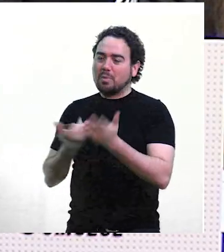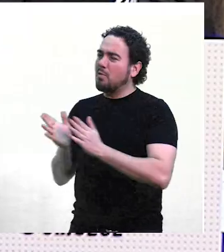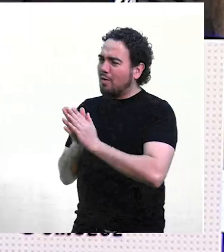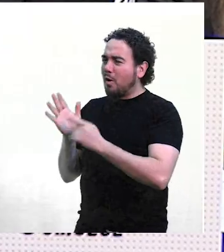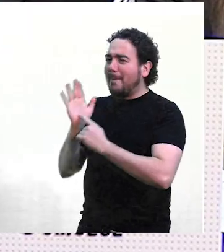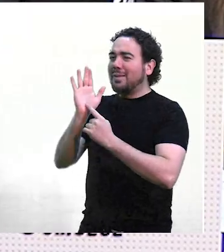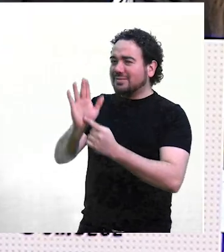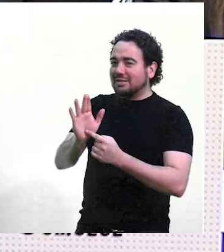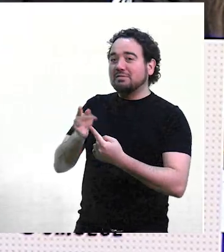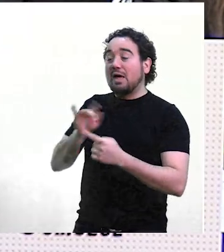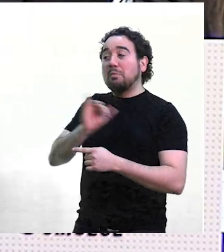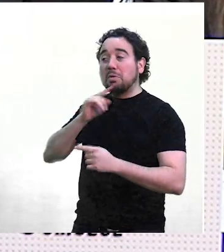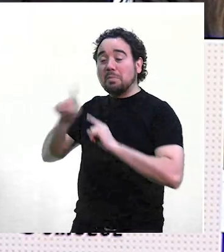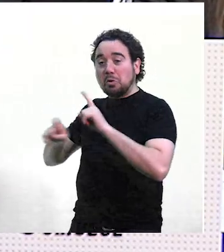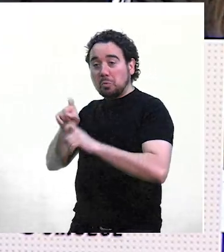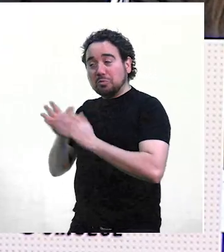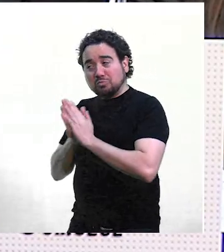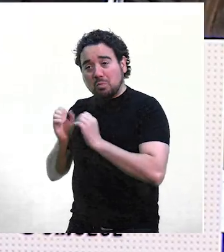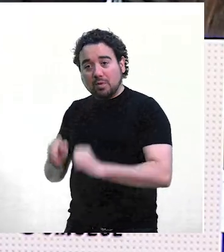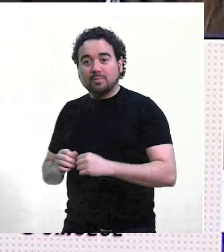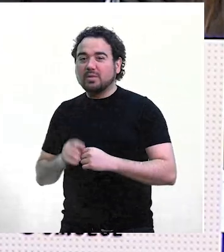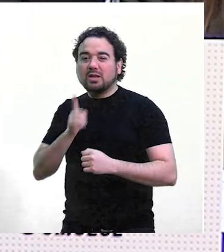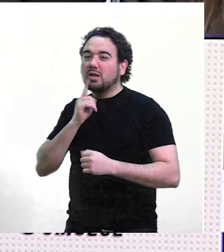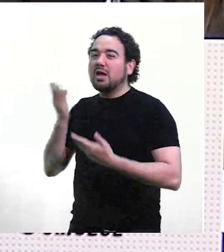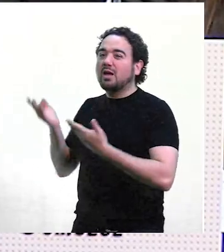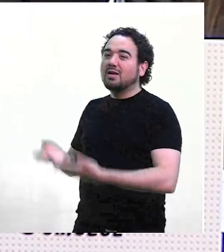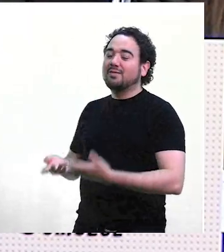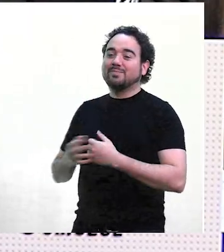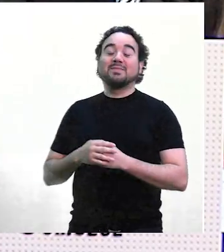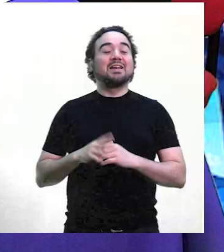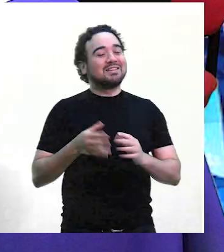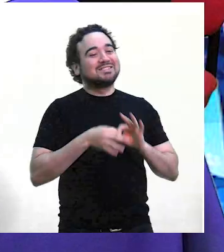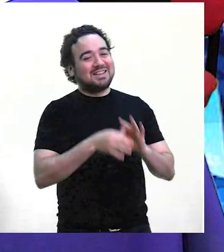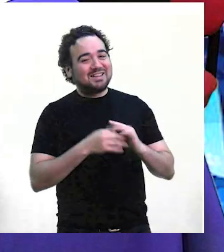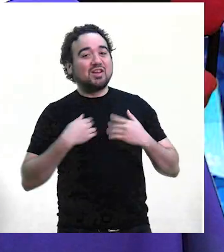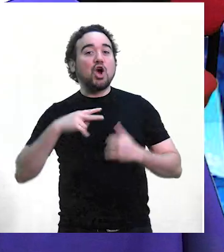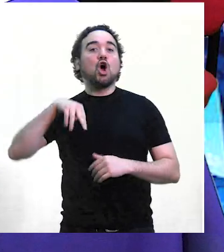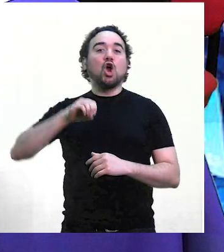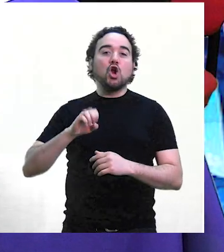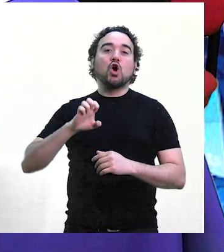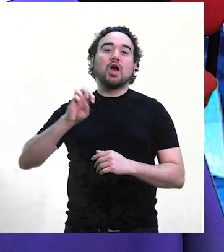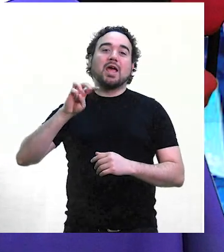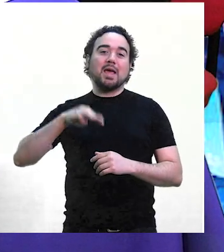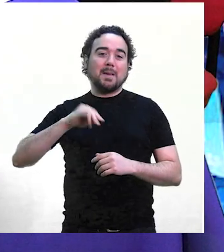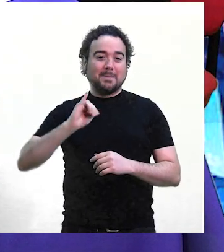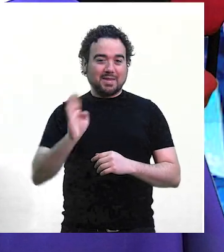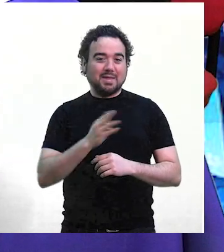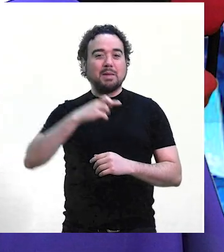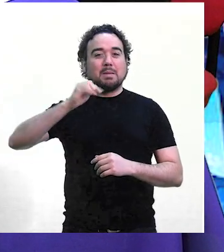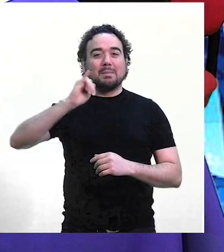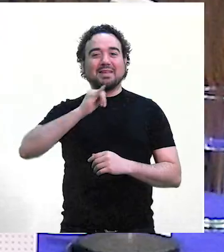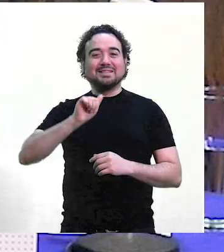Entonces, qué mejor que usted se presente un poquito y después yo le voy a hacer unas preguntas un poco más random y específicas. ¿Quién es Noemí Pizarro? Gracias. Hola, Noemí Pizarro, profesora